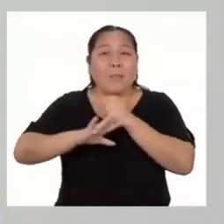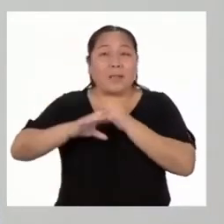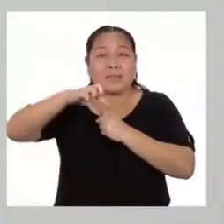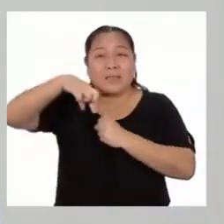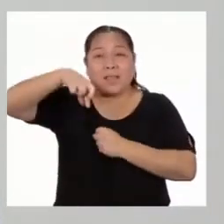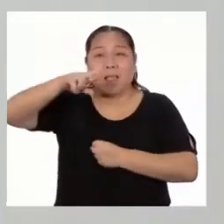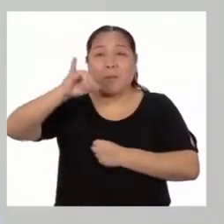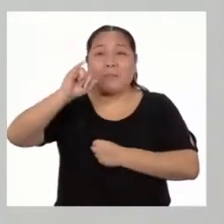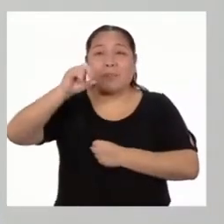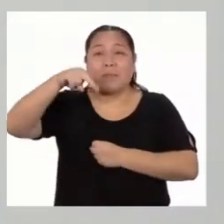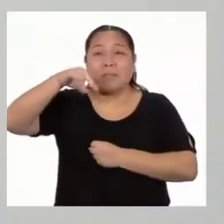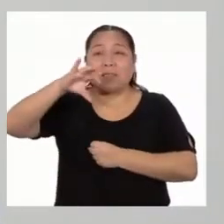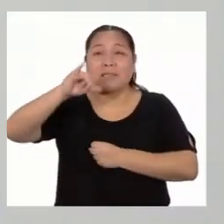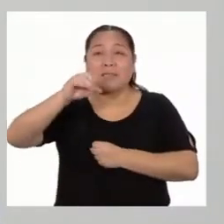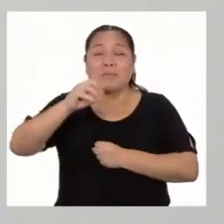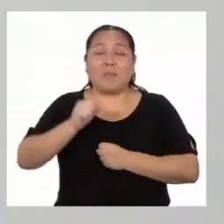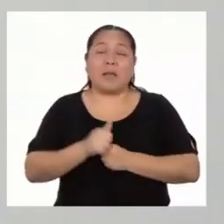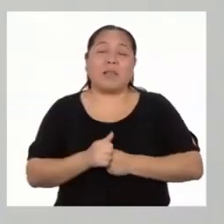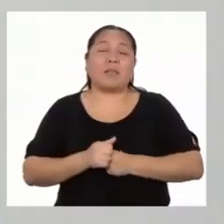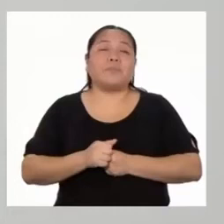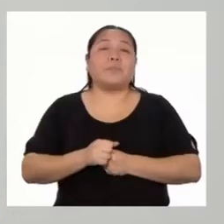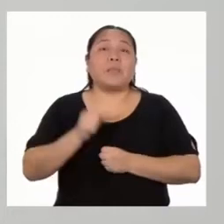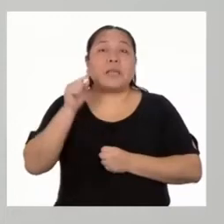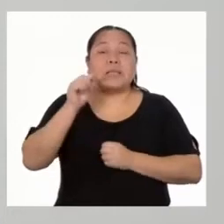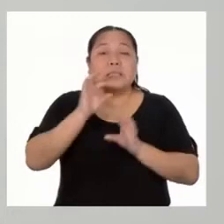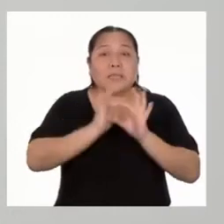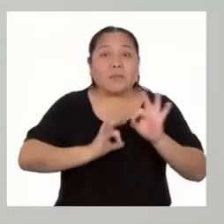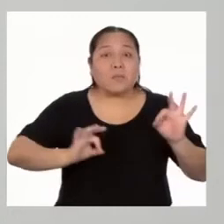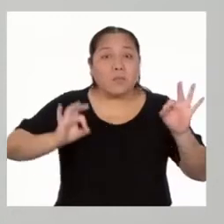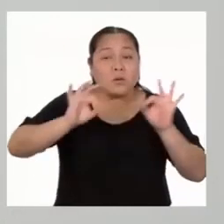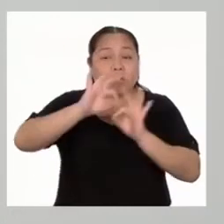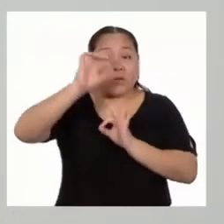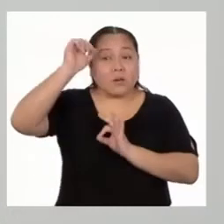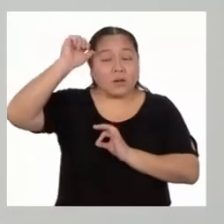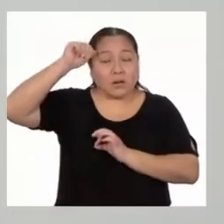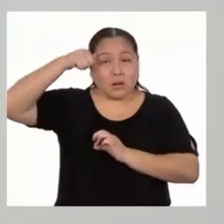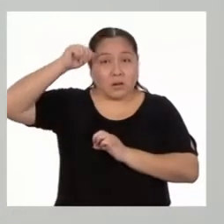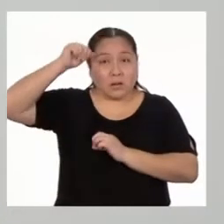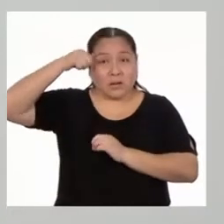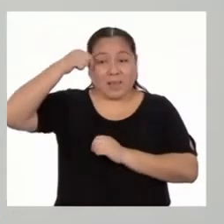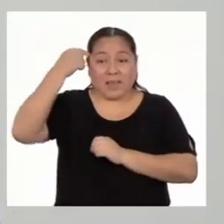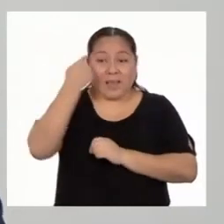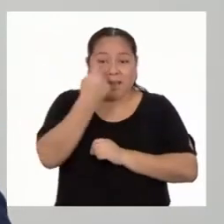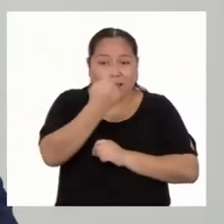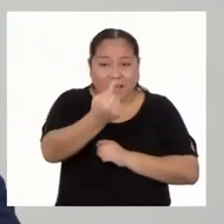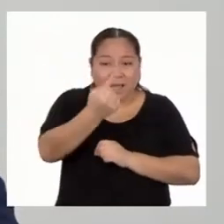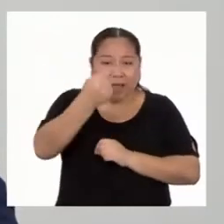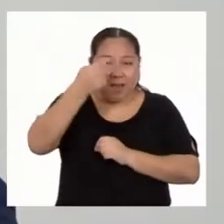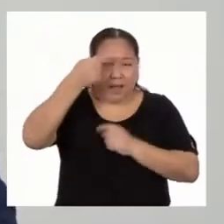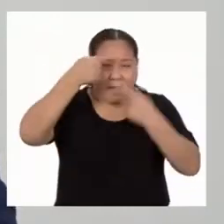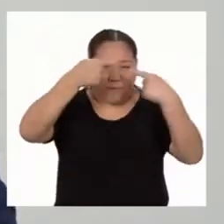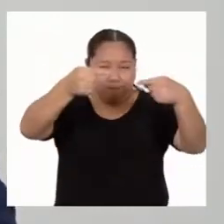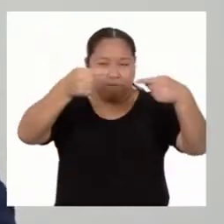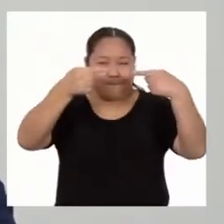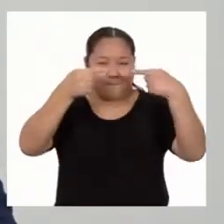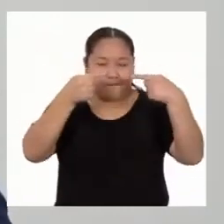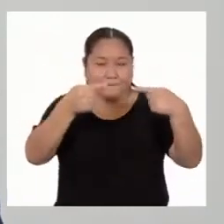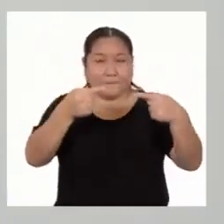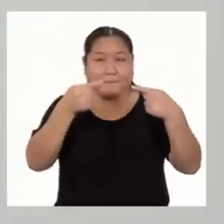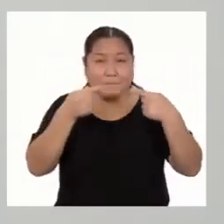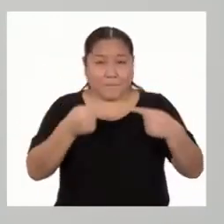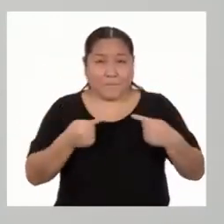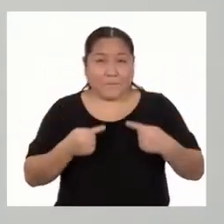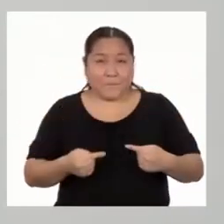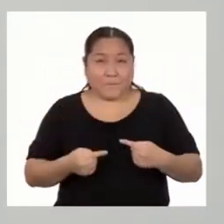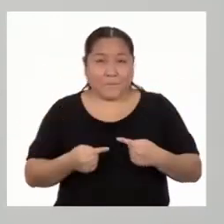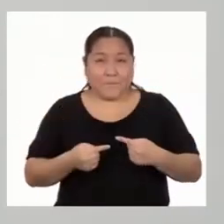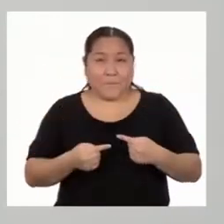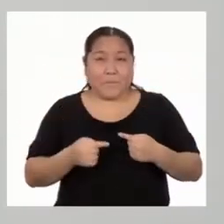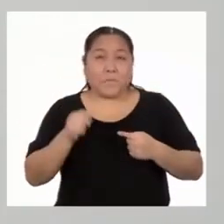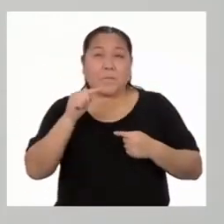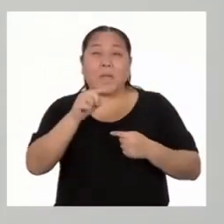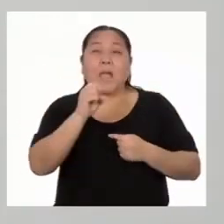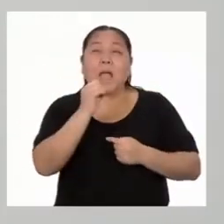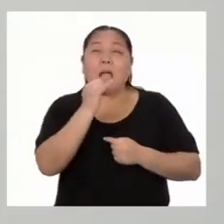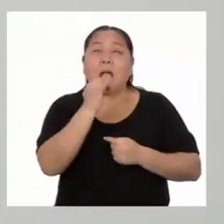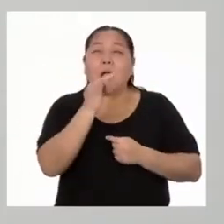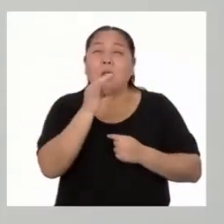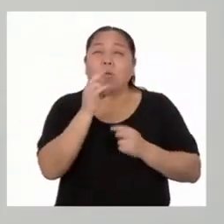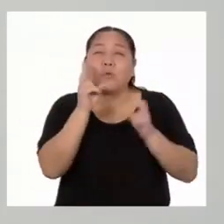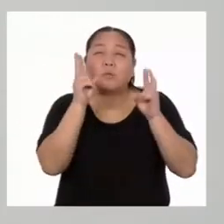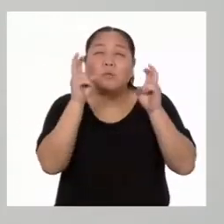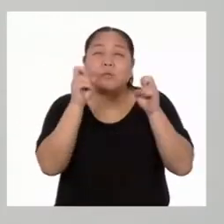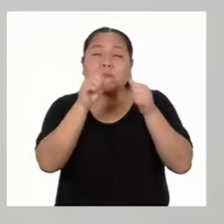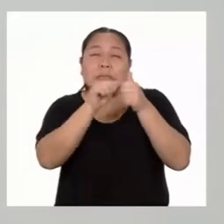importante recordar que en cada párrafo hay un aspecto o subtema que